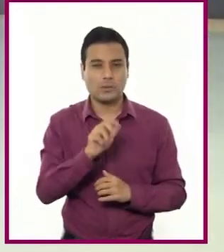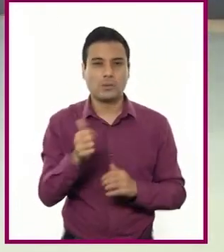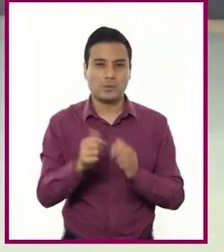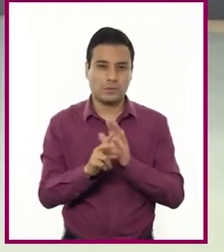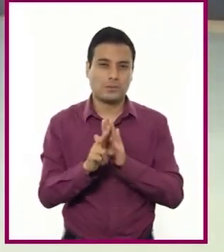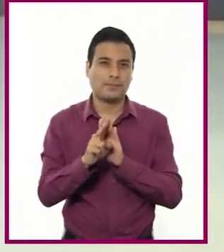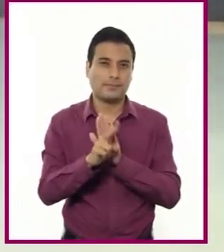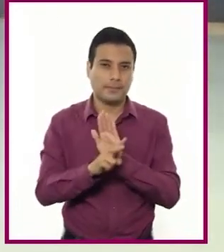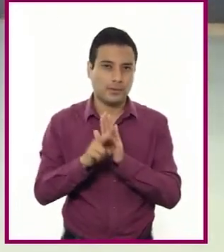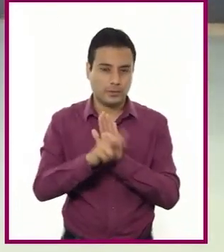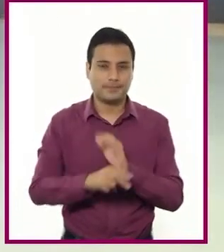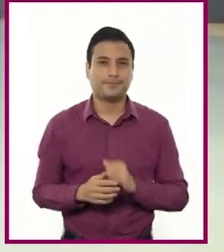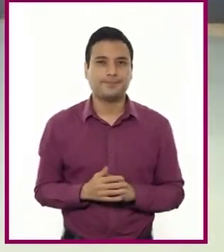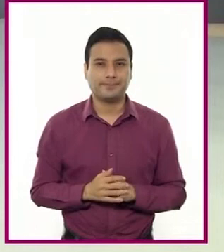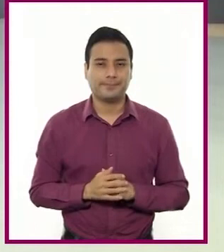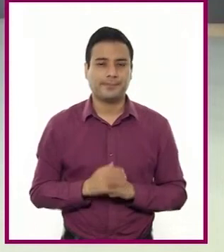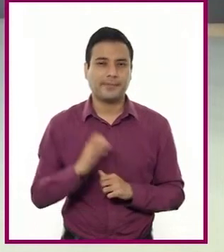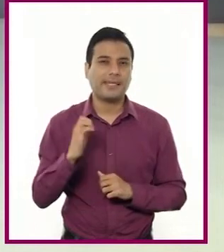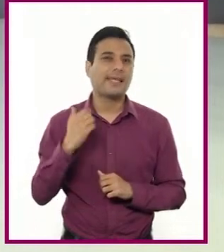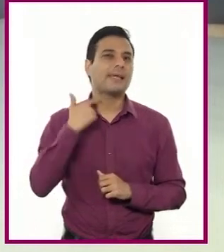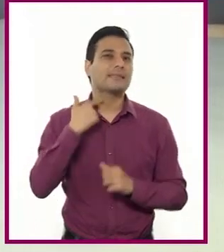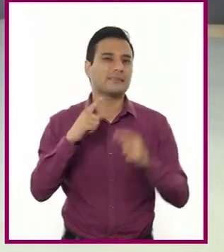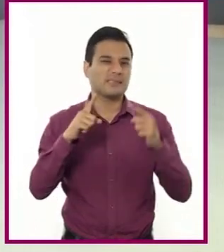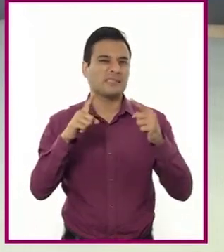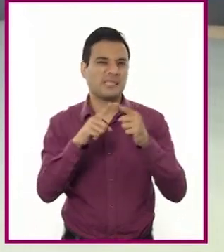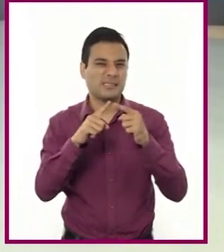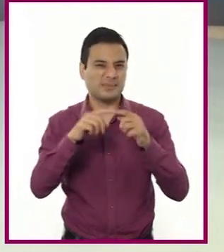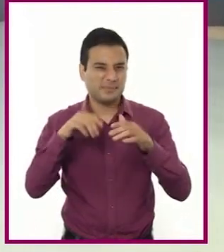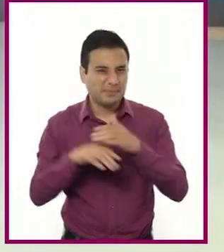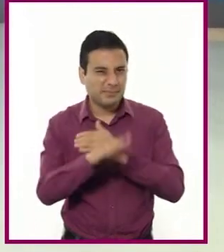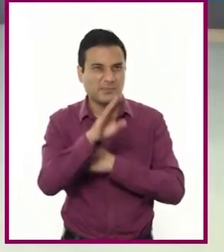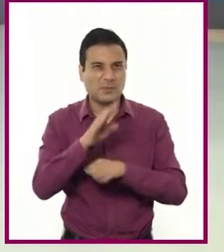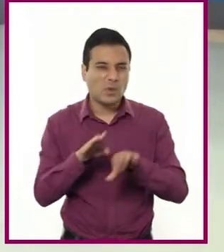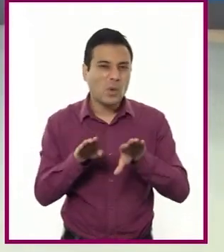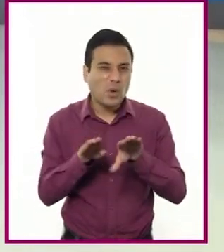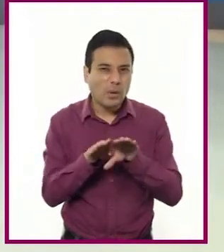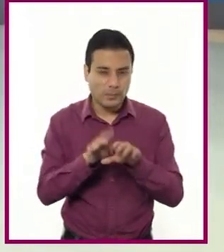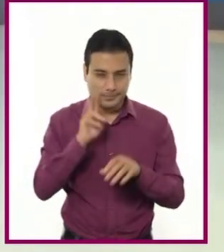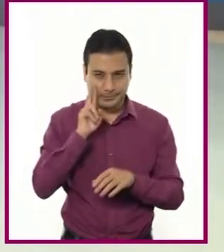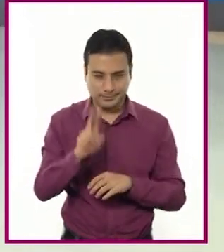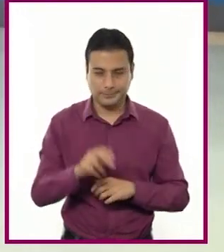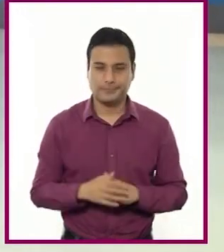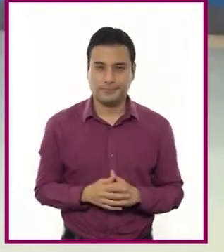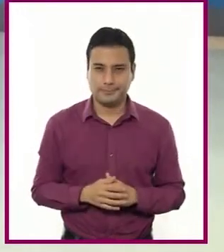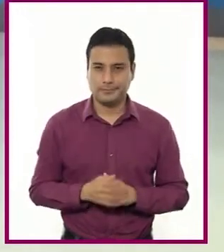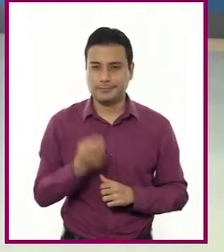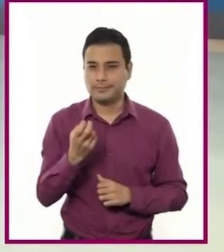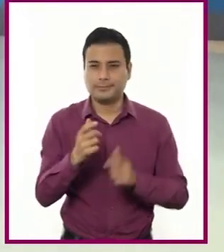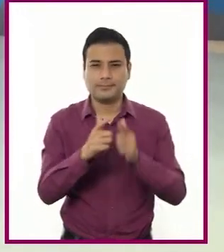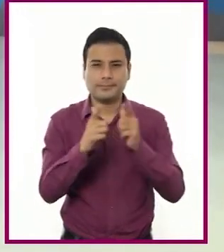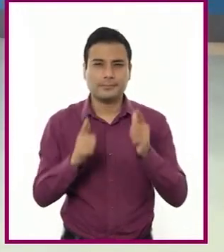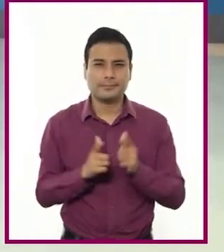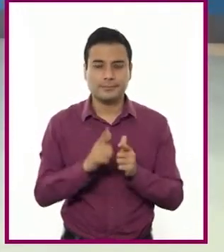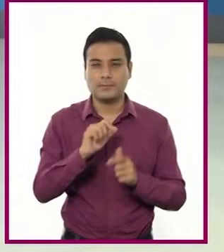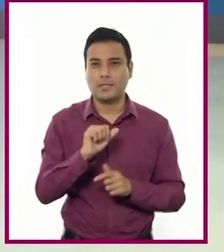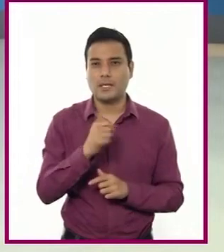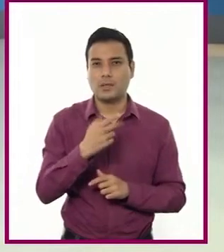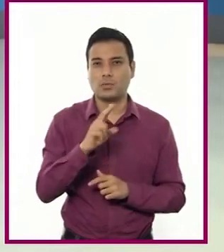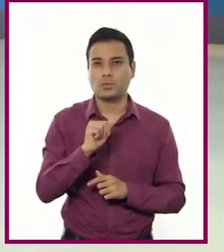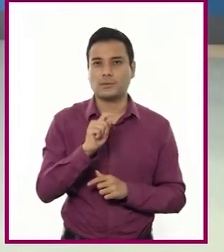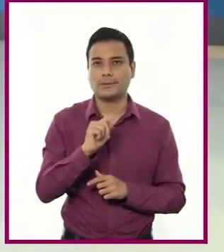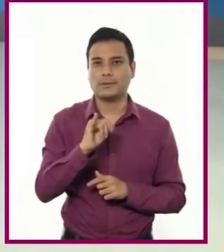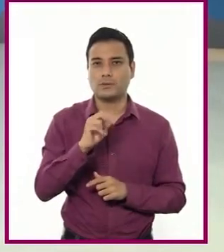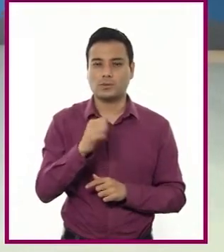conocer el interior de un exconvento y conocer cómo vivían las órdenes religiosas, en este caso, los agustinos, en el